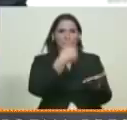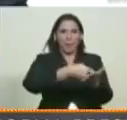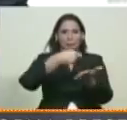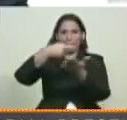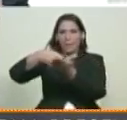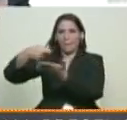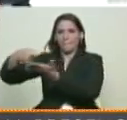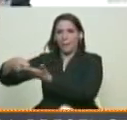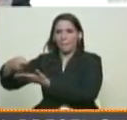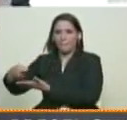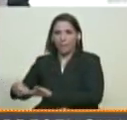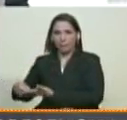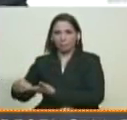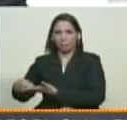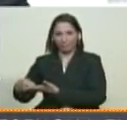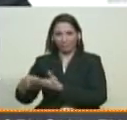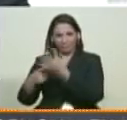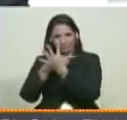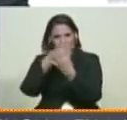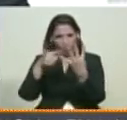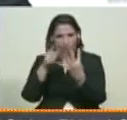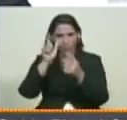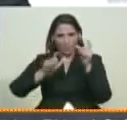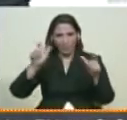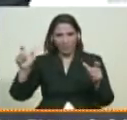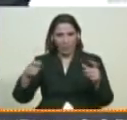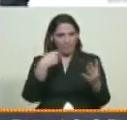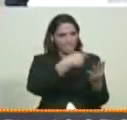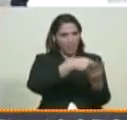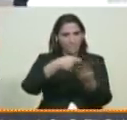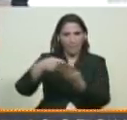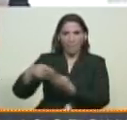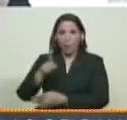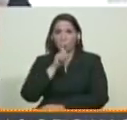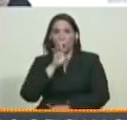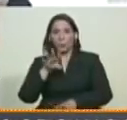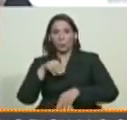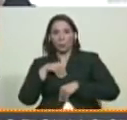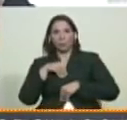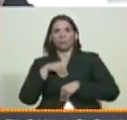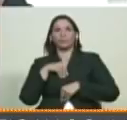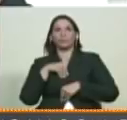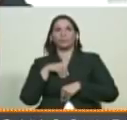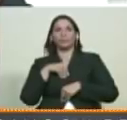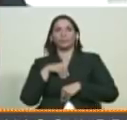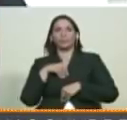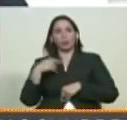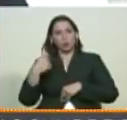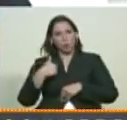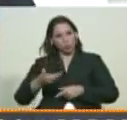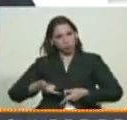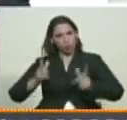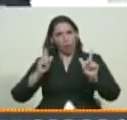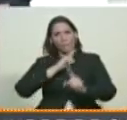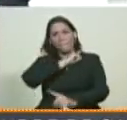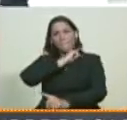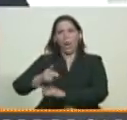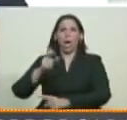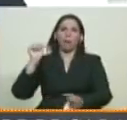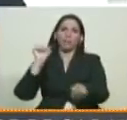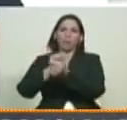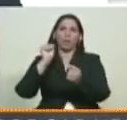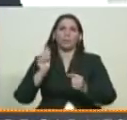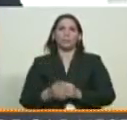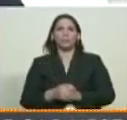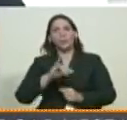de Fertinitro. Por lo tanto, se ha librado la orden de aprehensión en contra del ciudadano Juan Manuel